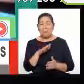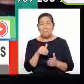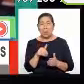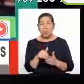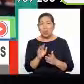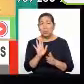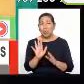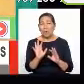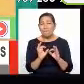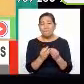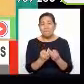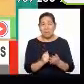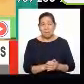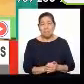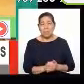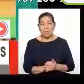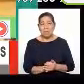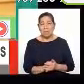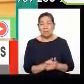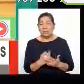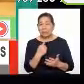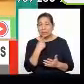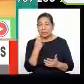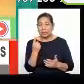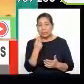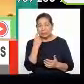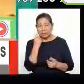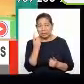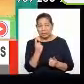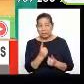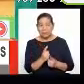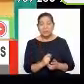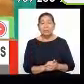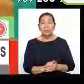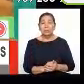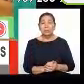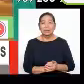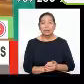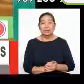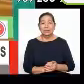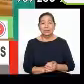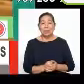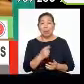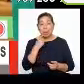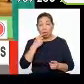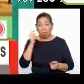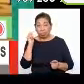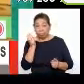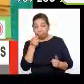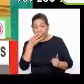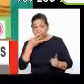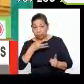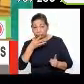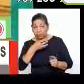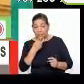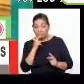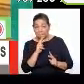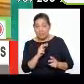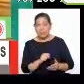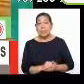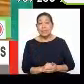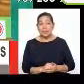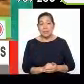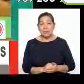la familia. En el lugar se hallaron 14 casquillos de bala. Los testigos atribuyen el ataque a una